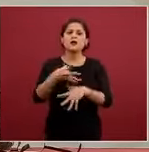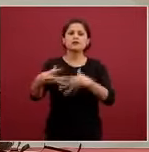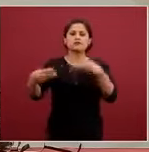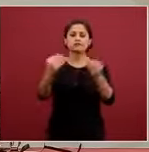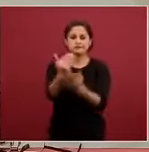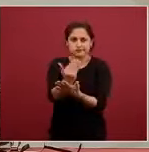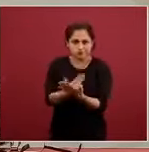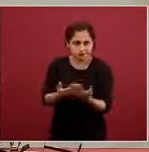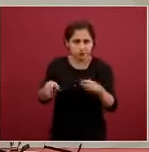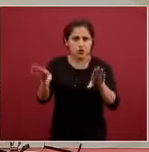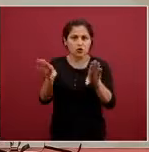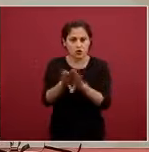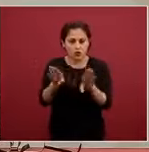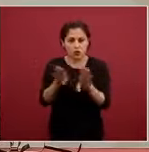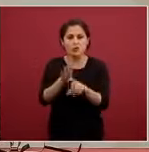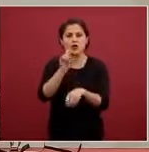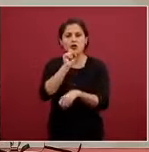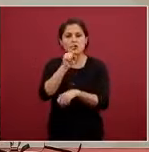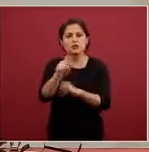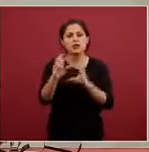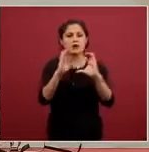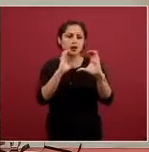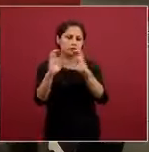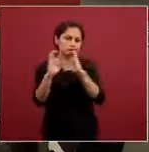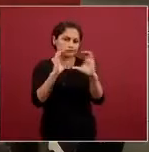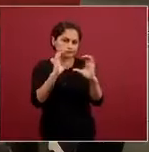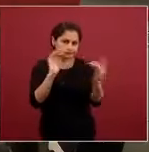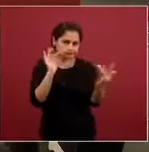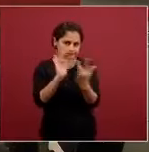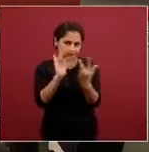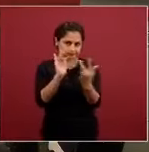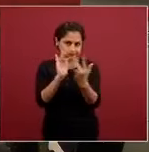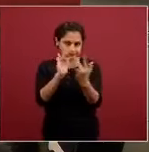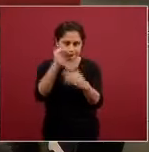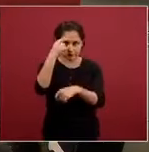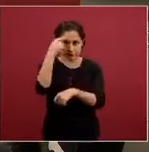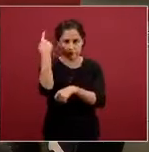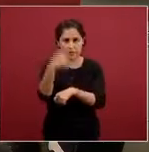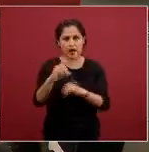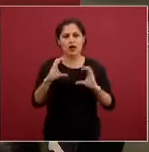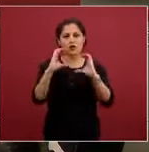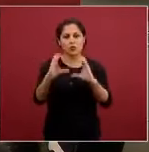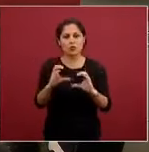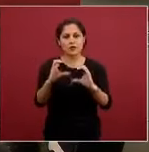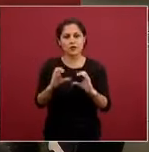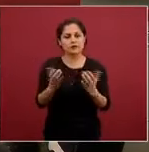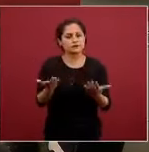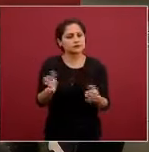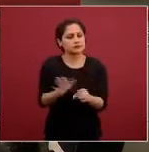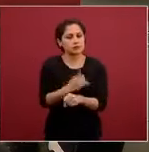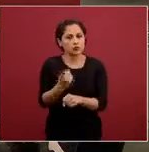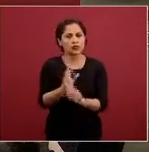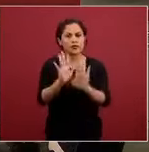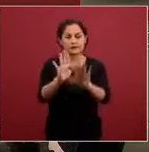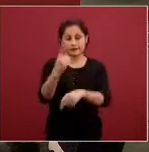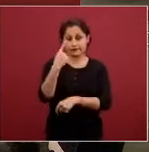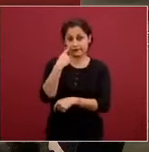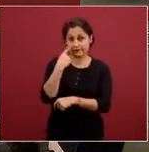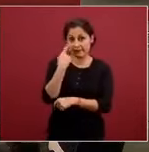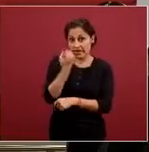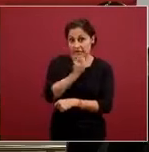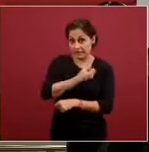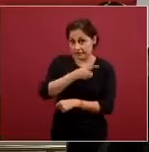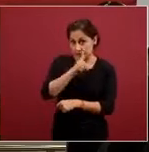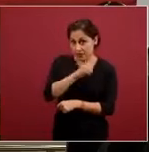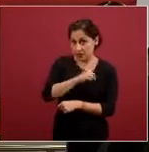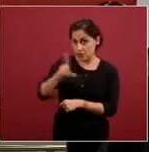dónde podría ponerse el énfasis de prevención? Hay un fenómeno bien descrito en salud pública, proviene de las